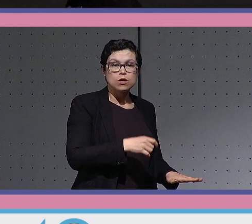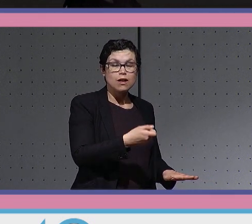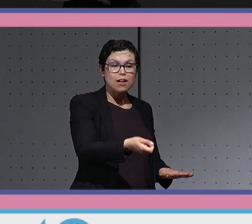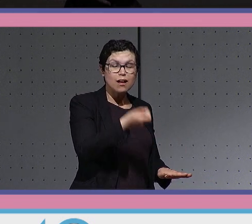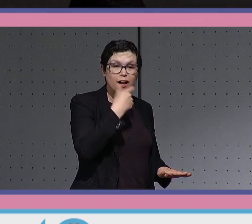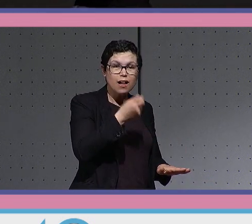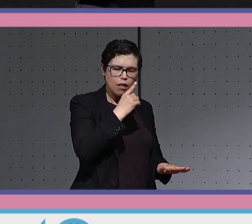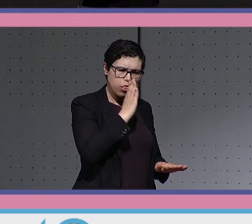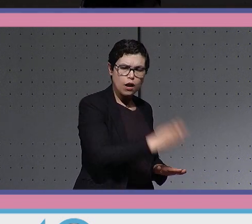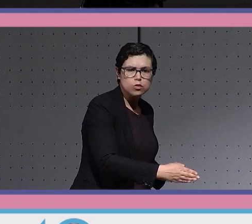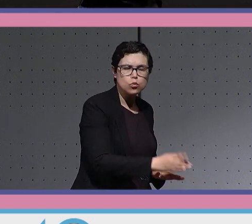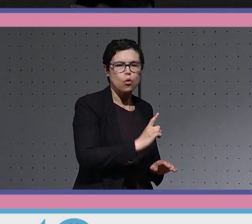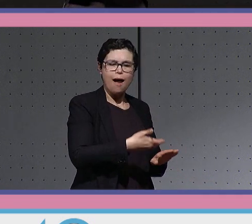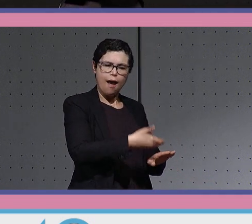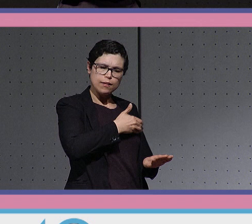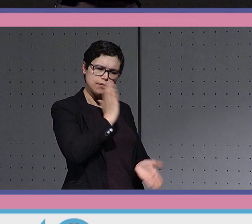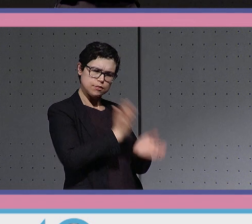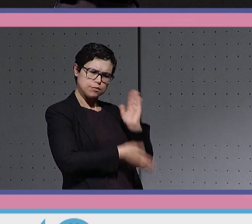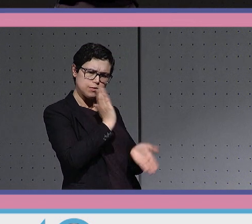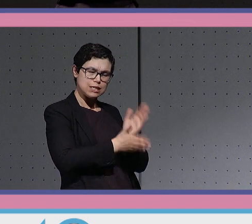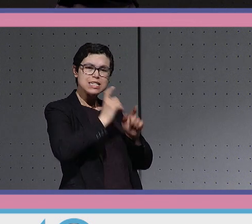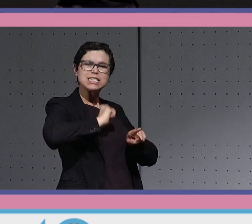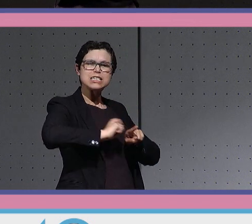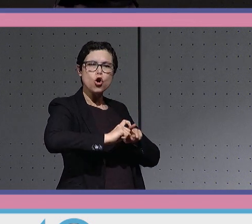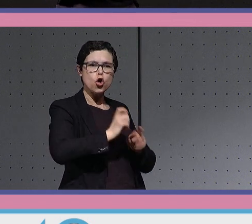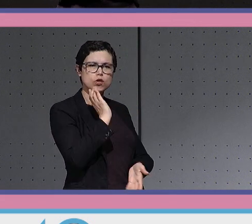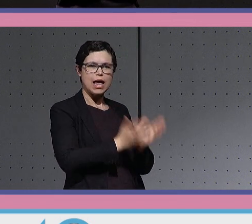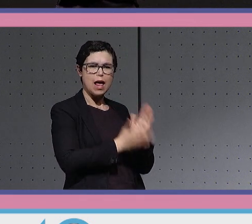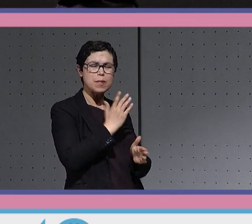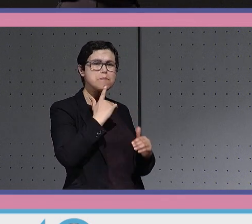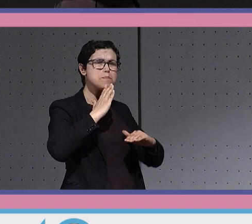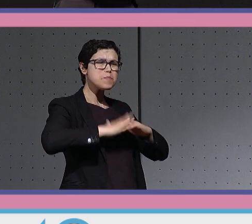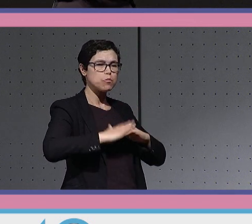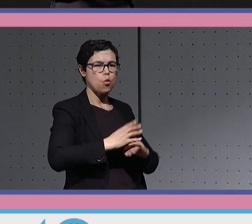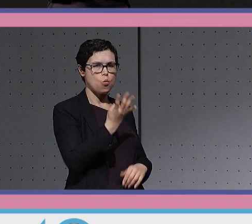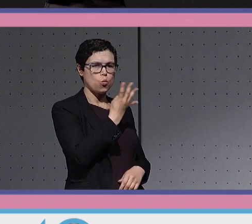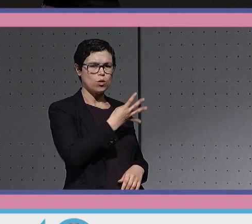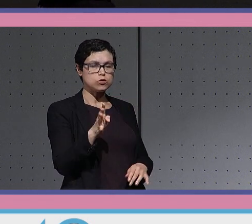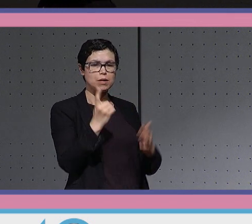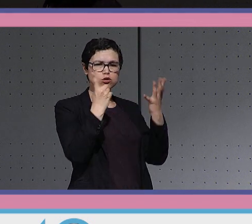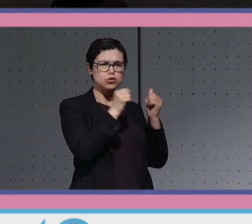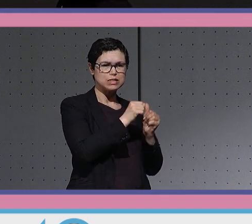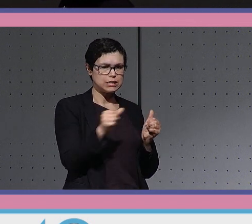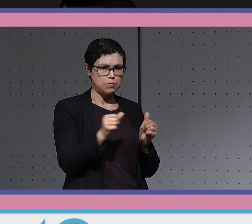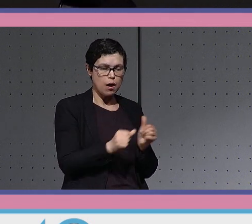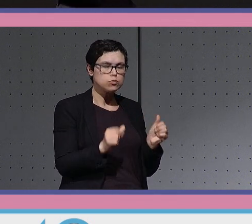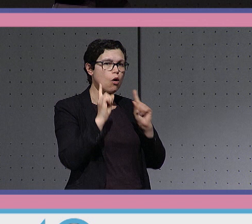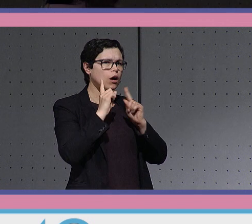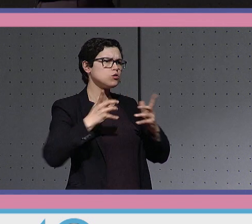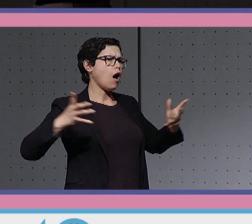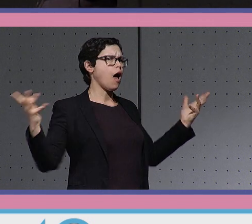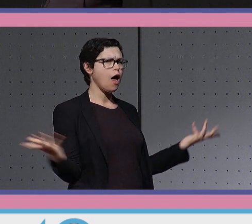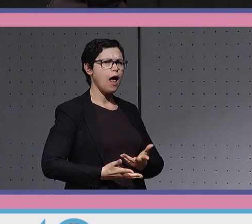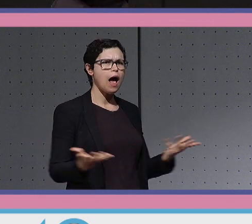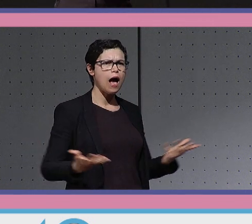precipitantes, trabajarlos y hacer tratamiento psicoterapéutico, al menos durante 4 o 6 semanas, excepto si la gravedad es tal que no nos va a